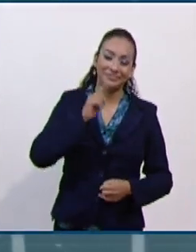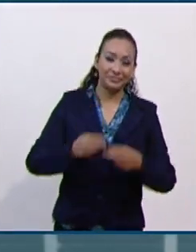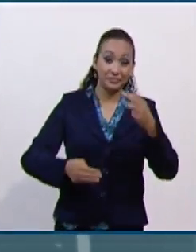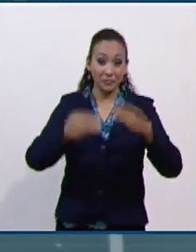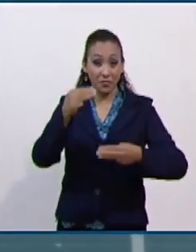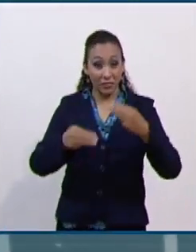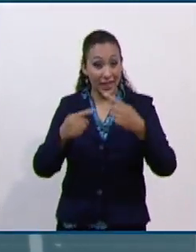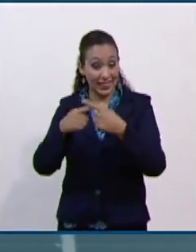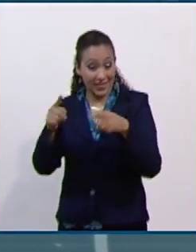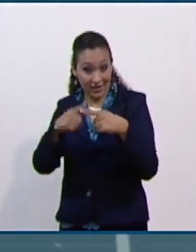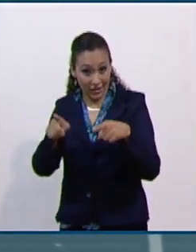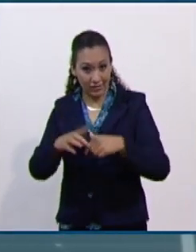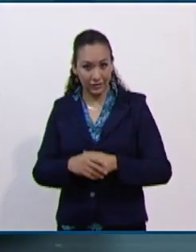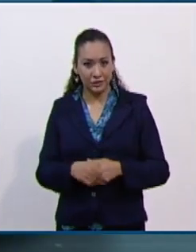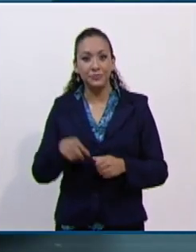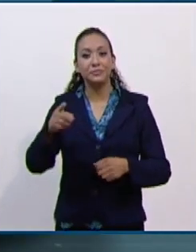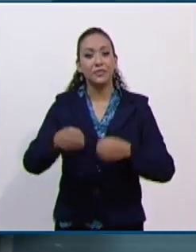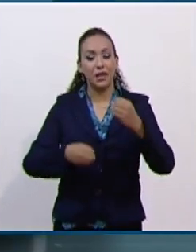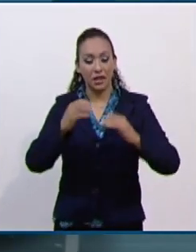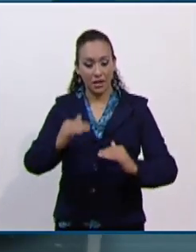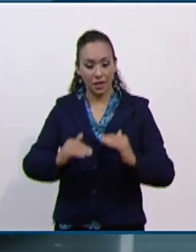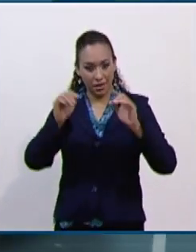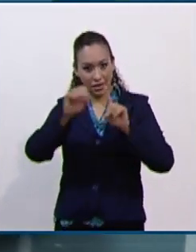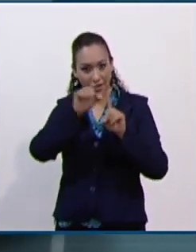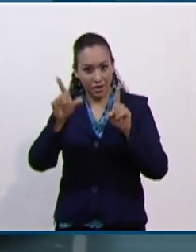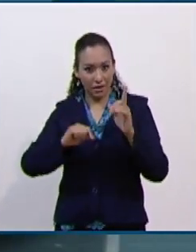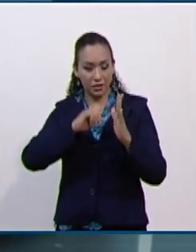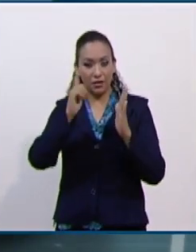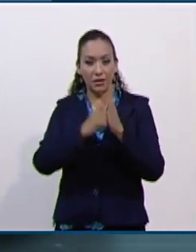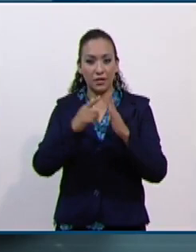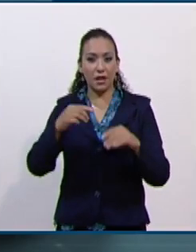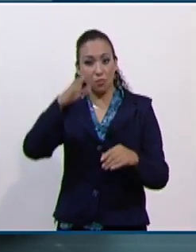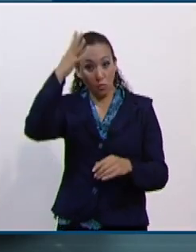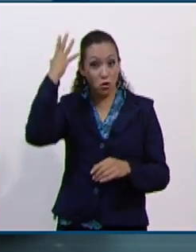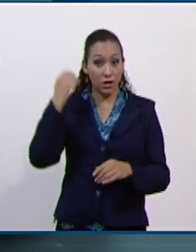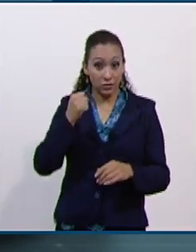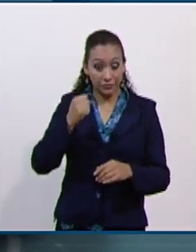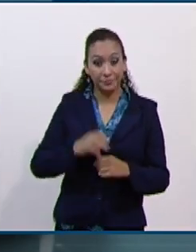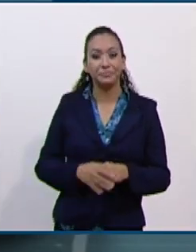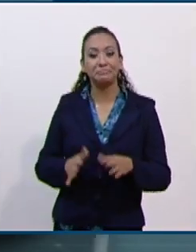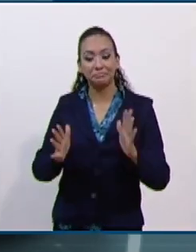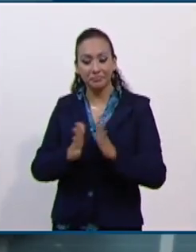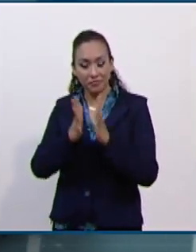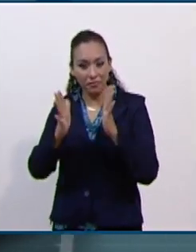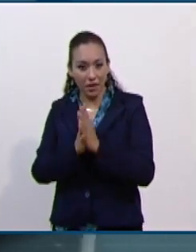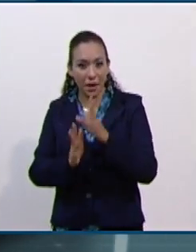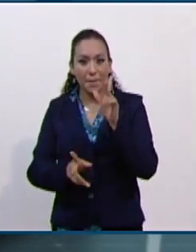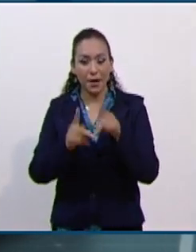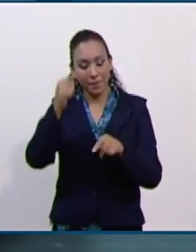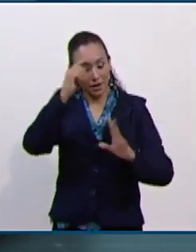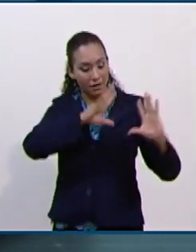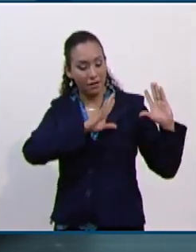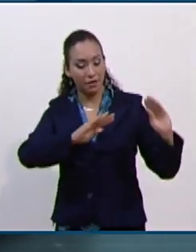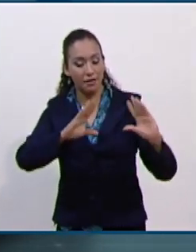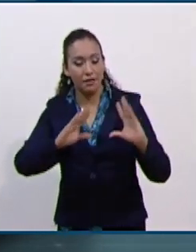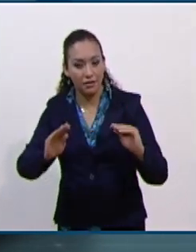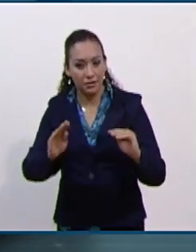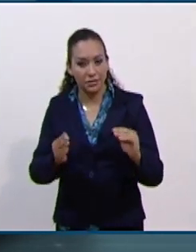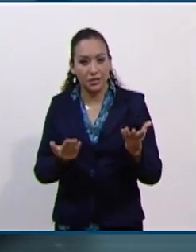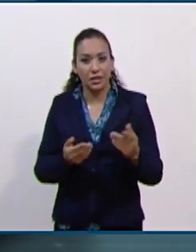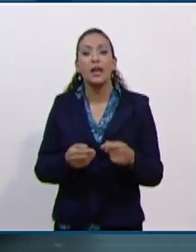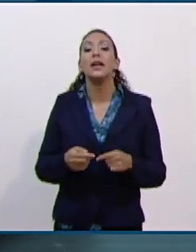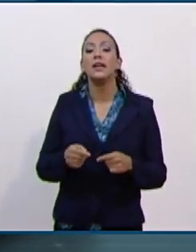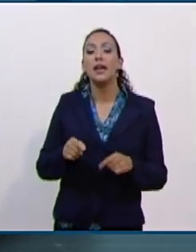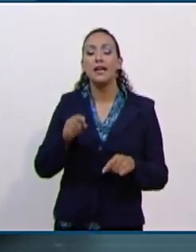personal jurisdiccional del Tribunal Superior de Justicia de Morelos participaron en una plática de sensibilización sobre el